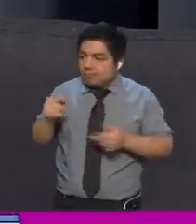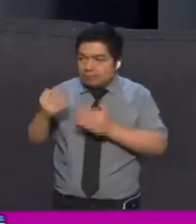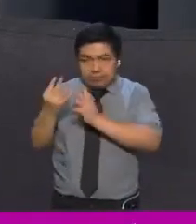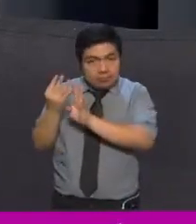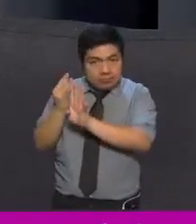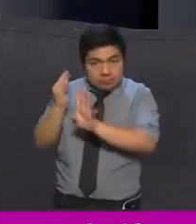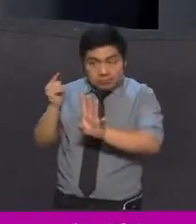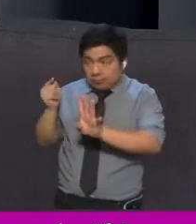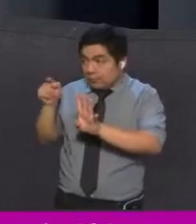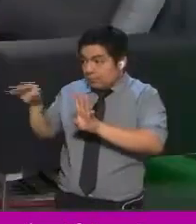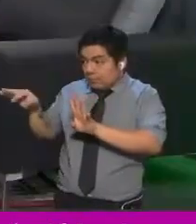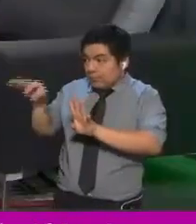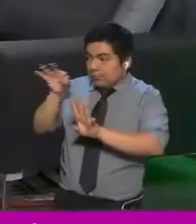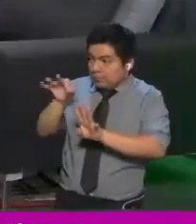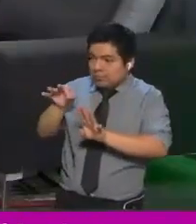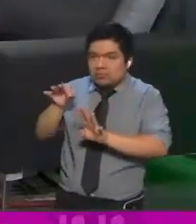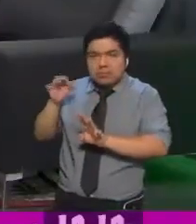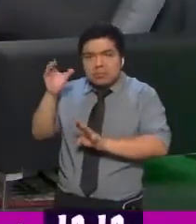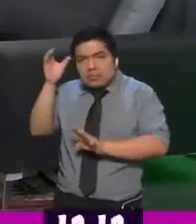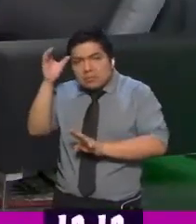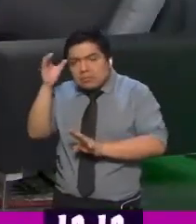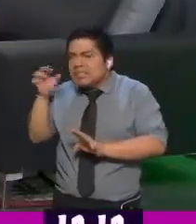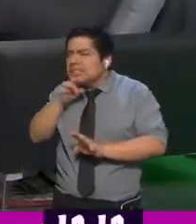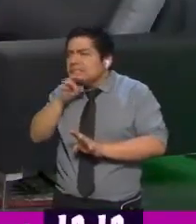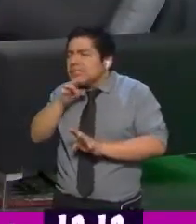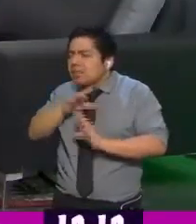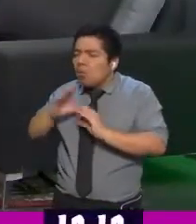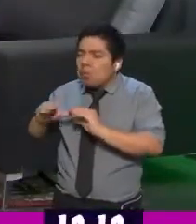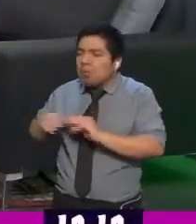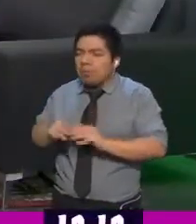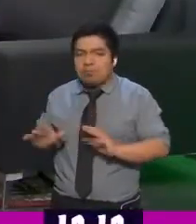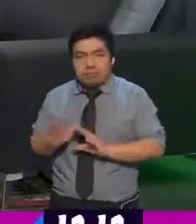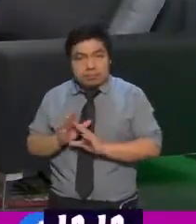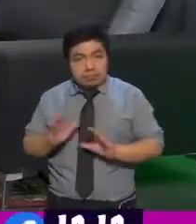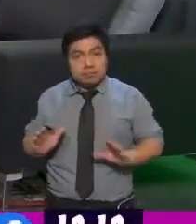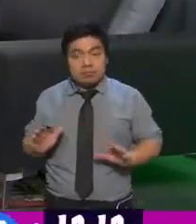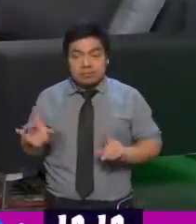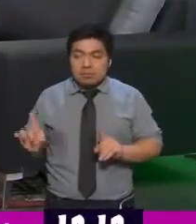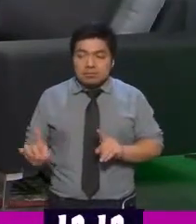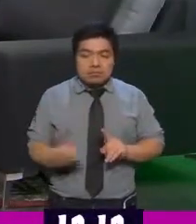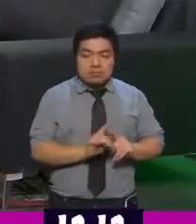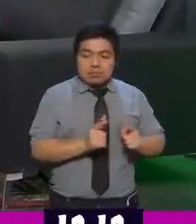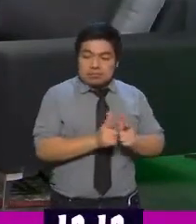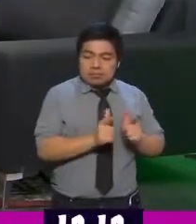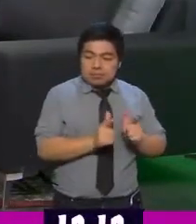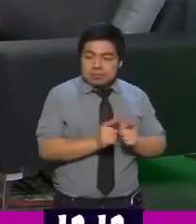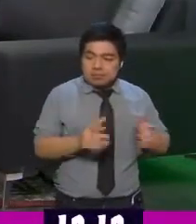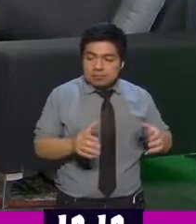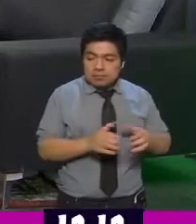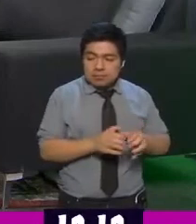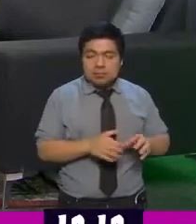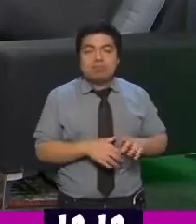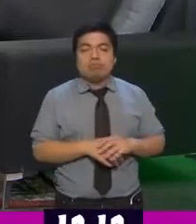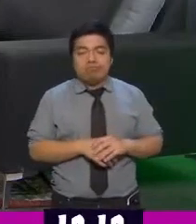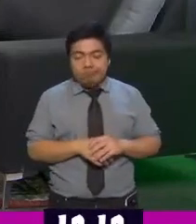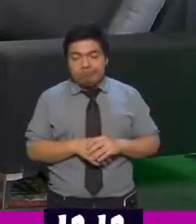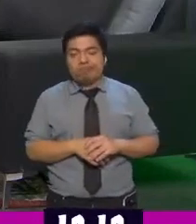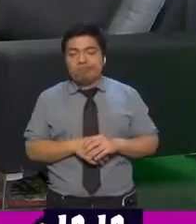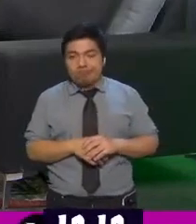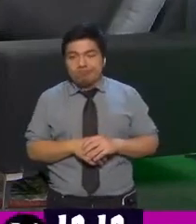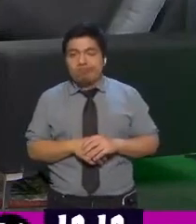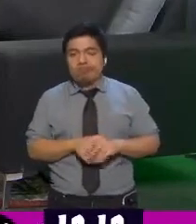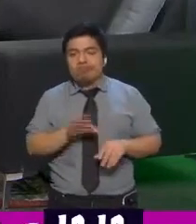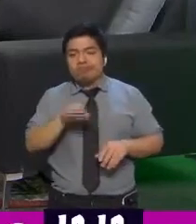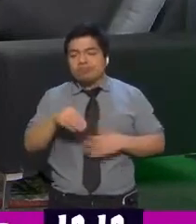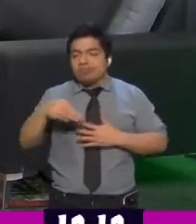fila en ese momento se le ha da una capacitación Express al persona de la fila Y de esa manera pues ya Integra la casilla mi